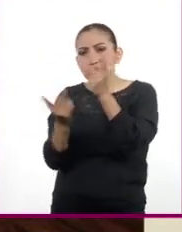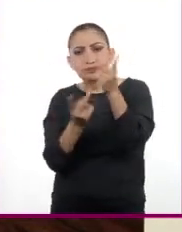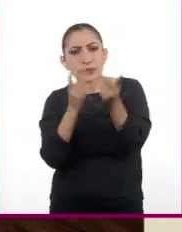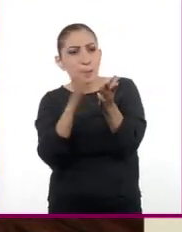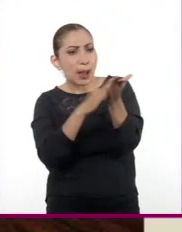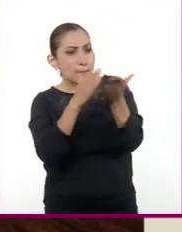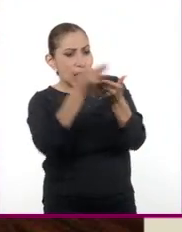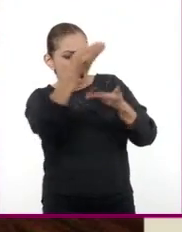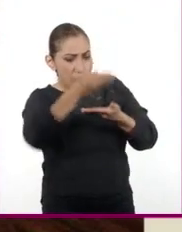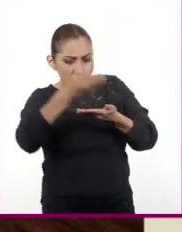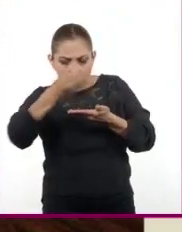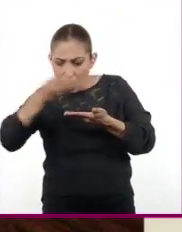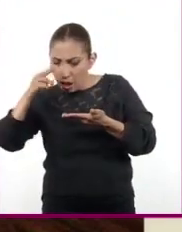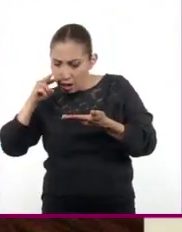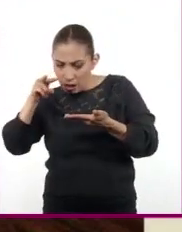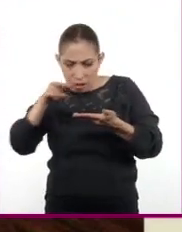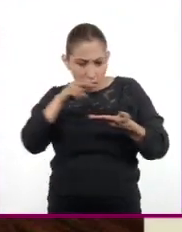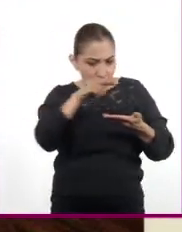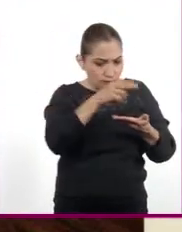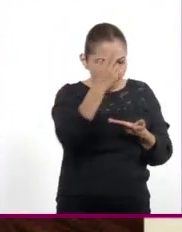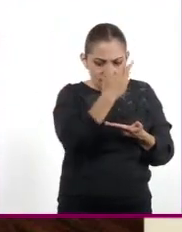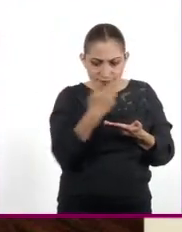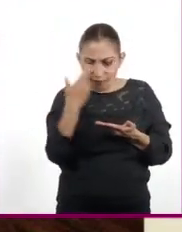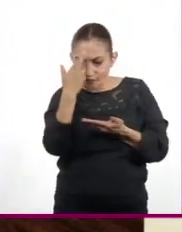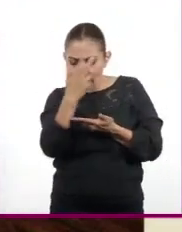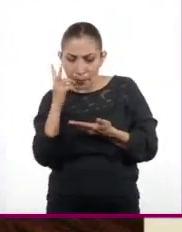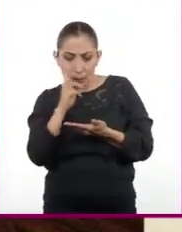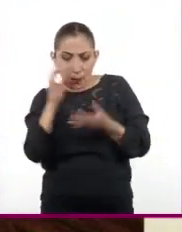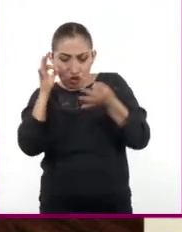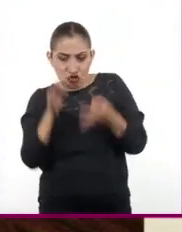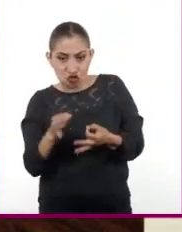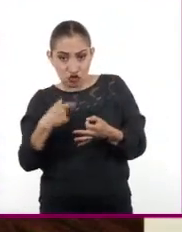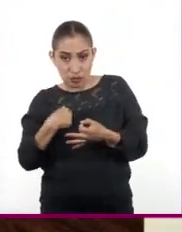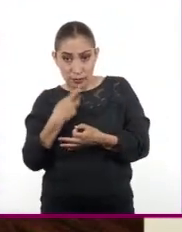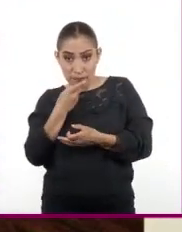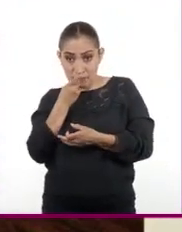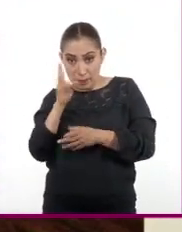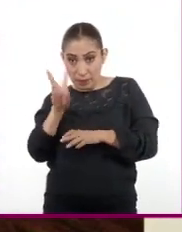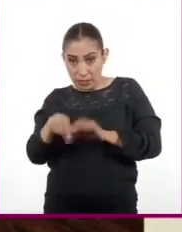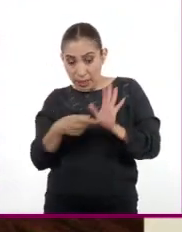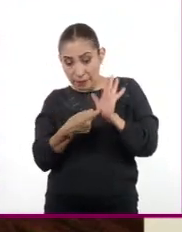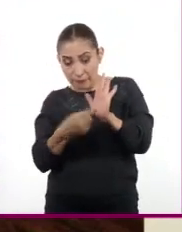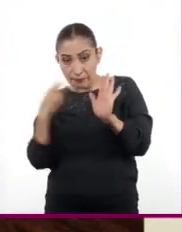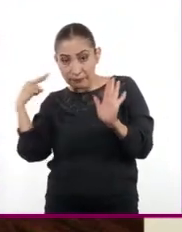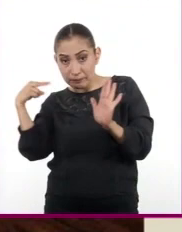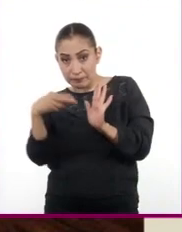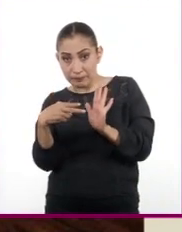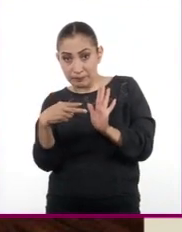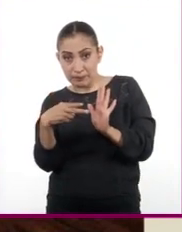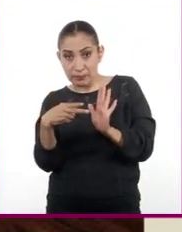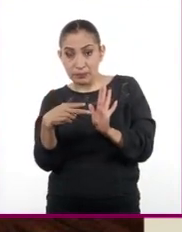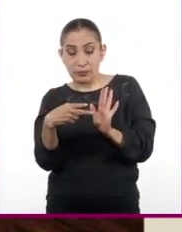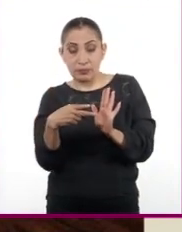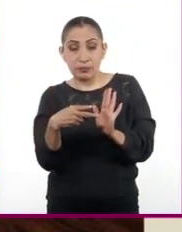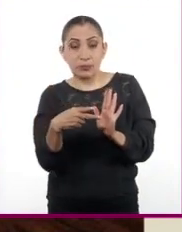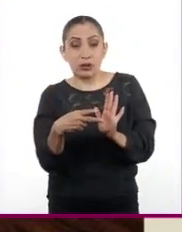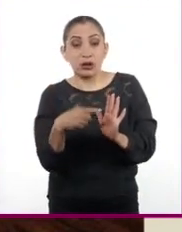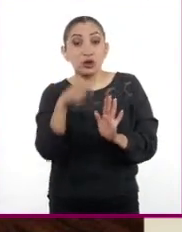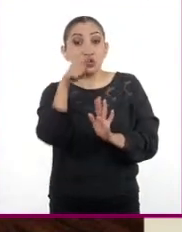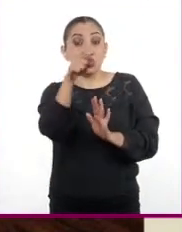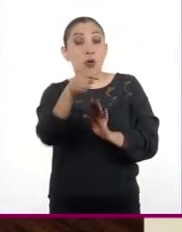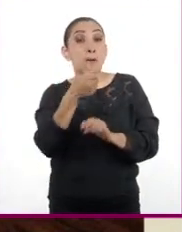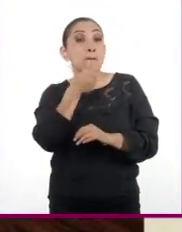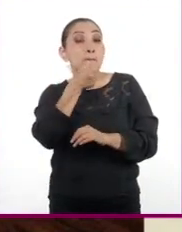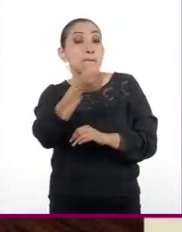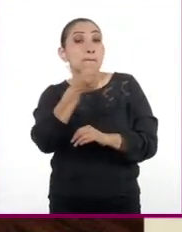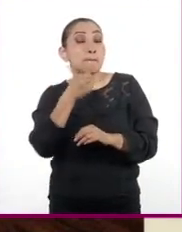documentos que sean, que te comprueben que estás diciendo una verdad, ¿no? O sea, tú tienes que